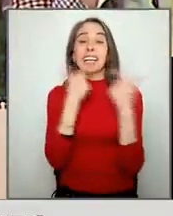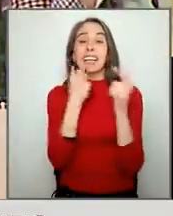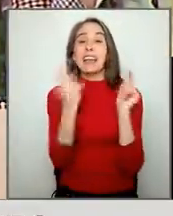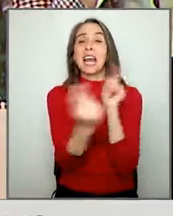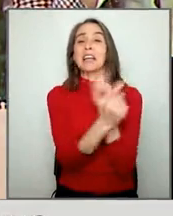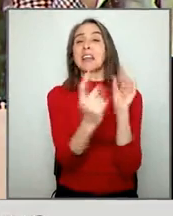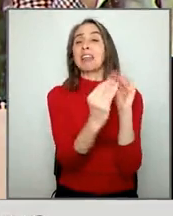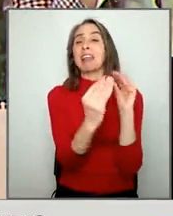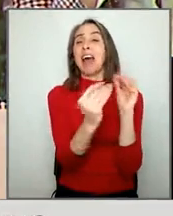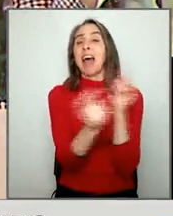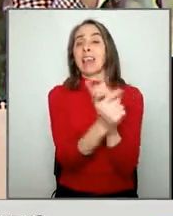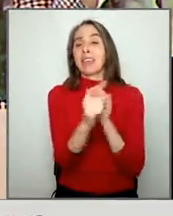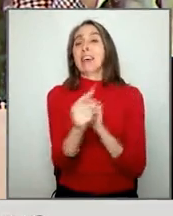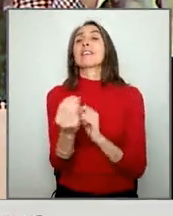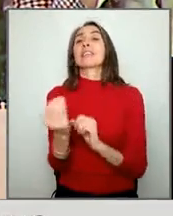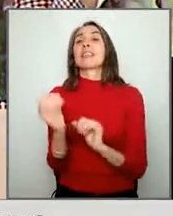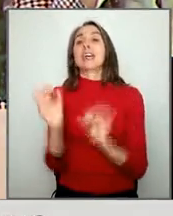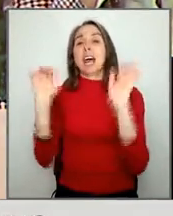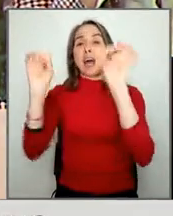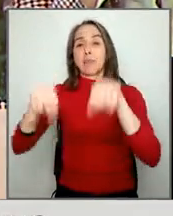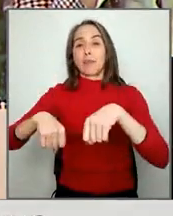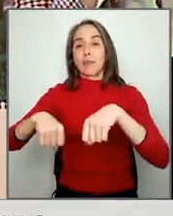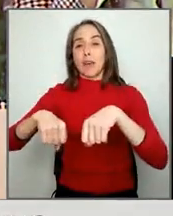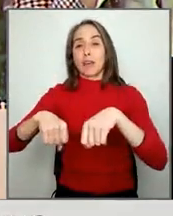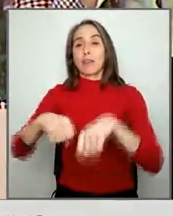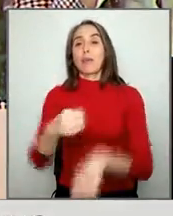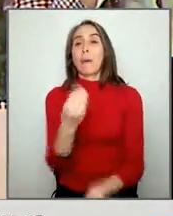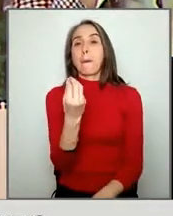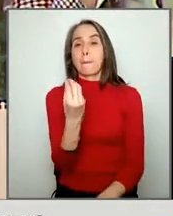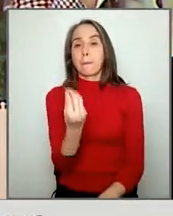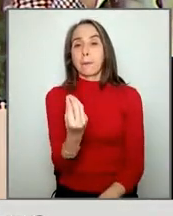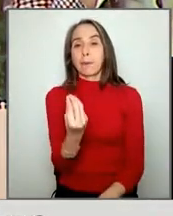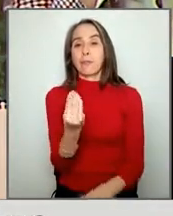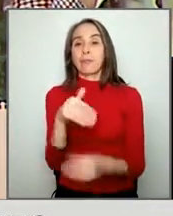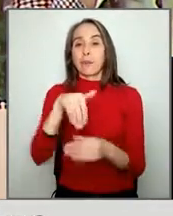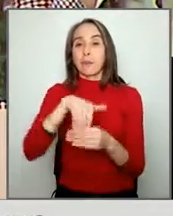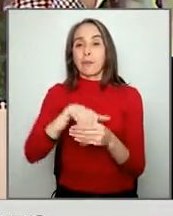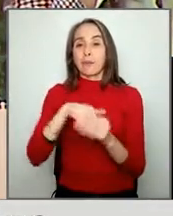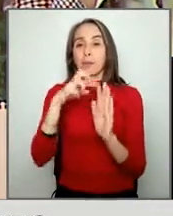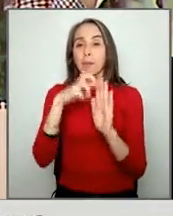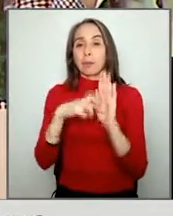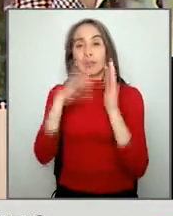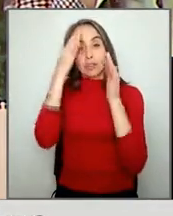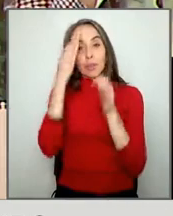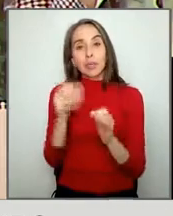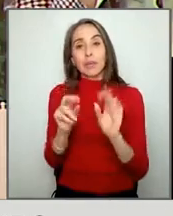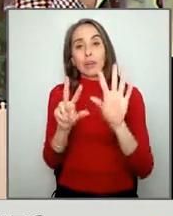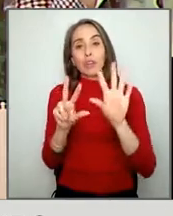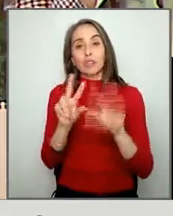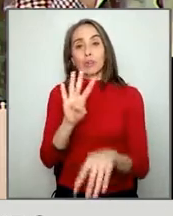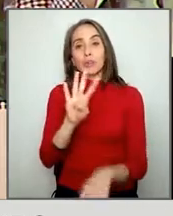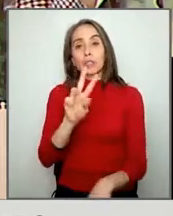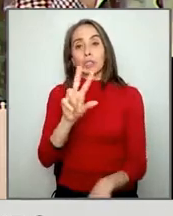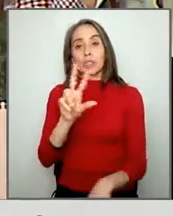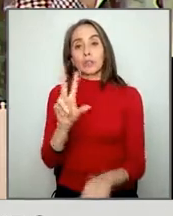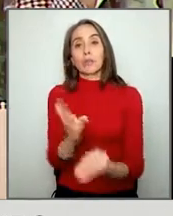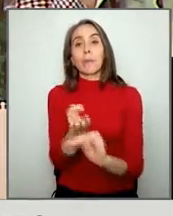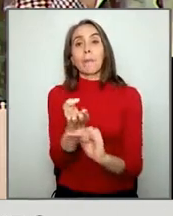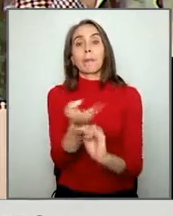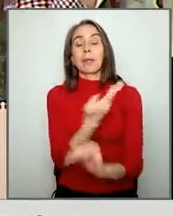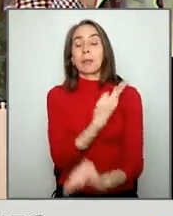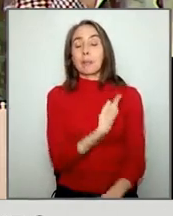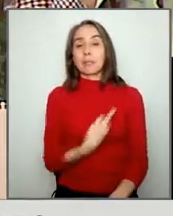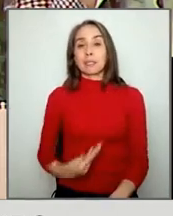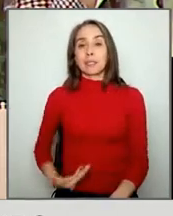ha aprobado muy bien en votación la resolución ocho cuarenta y ocho que solicita su excelencia al presidente